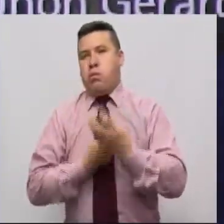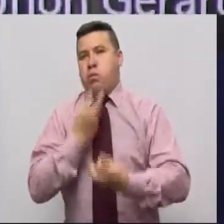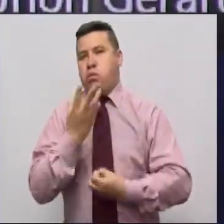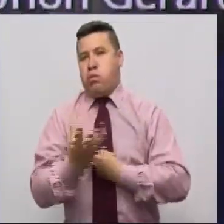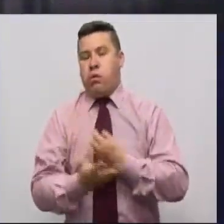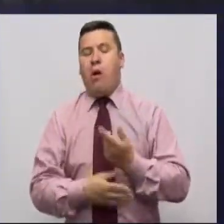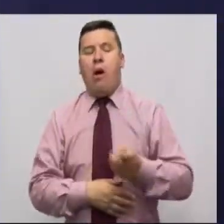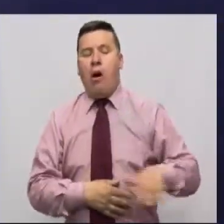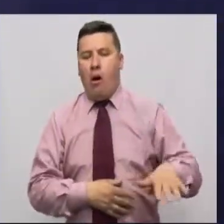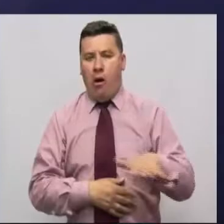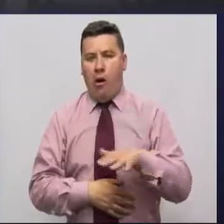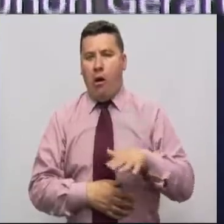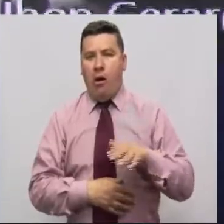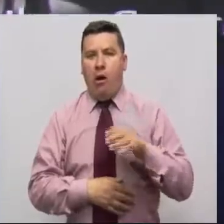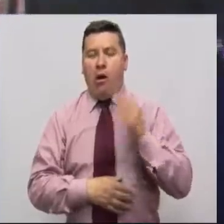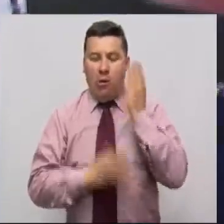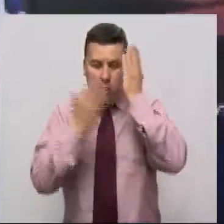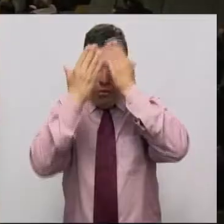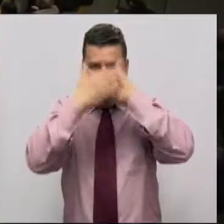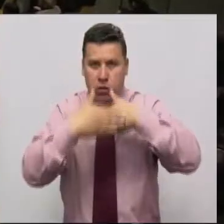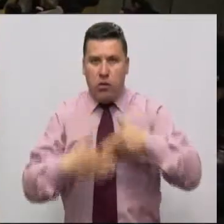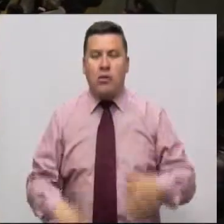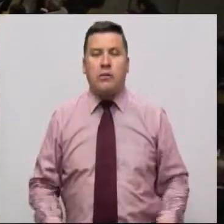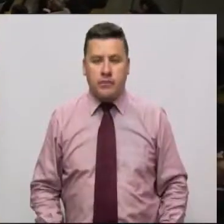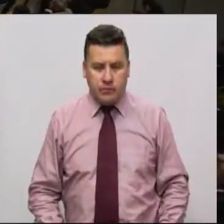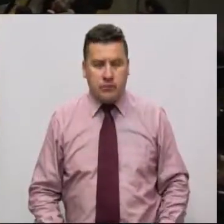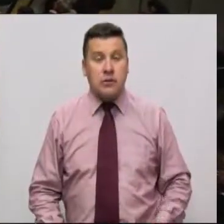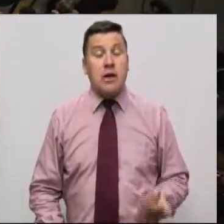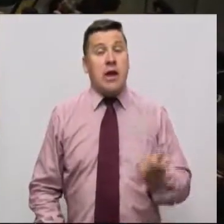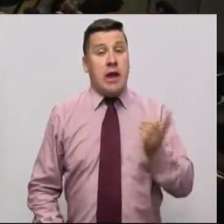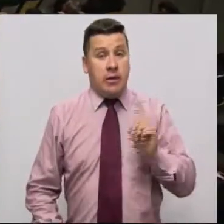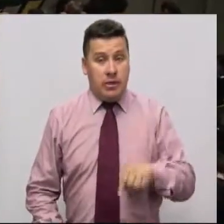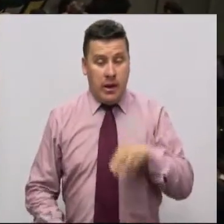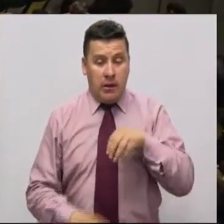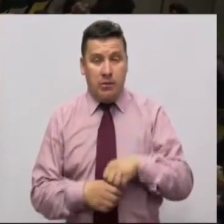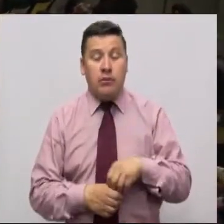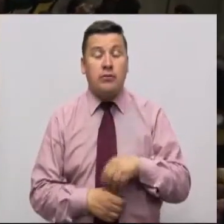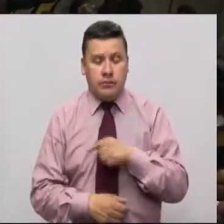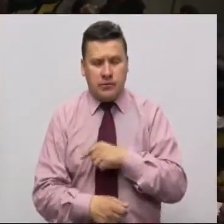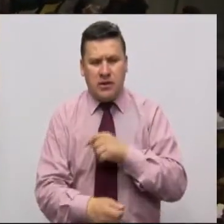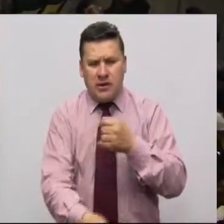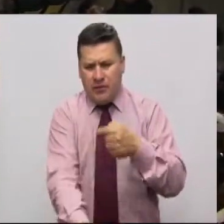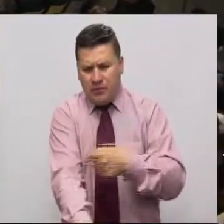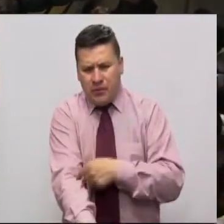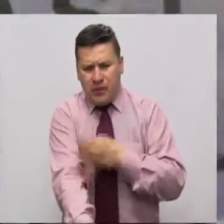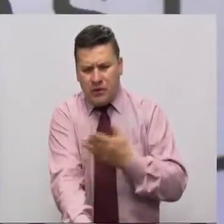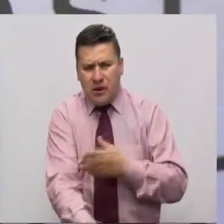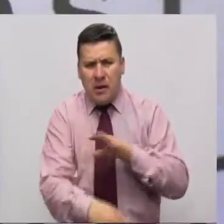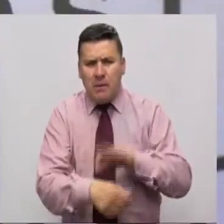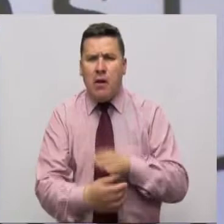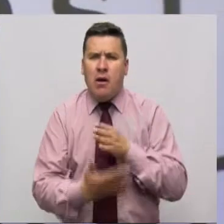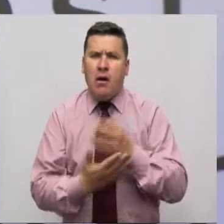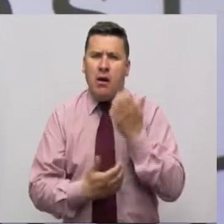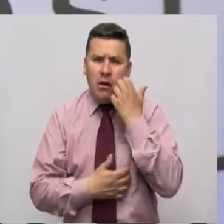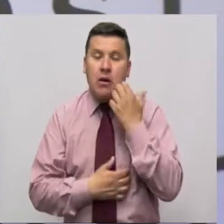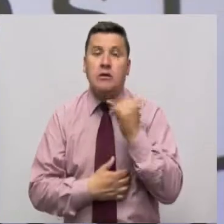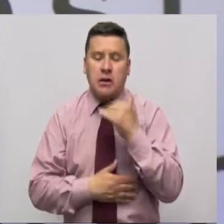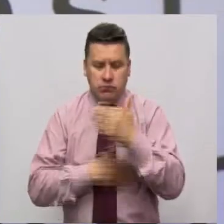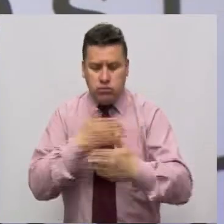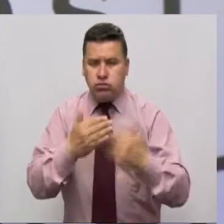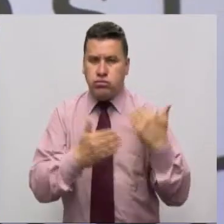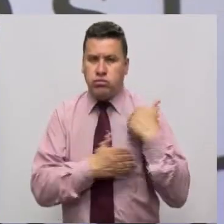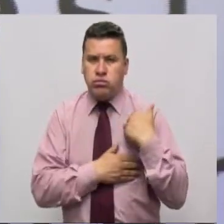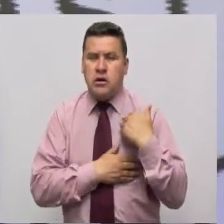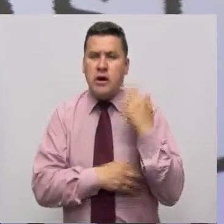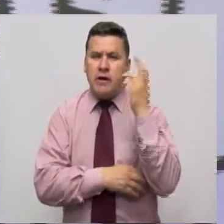el escandaloso cartel de la toga. En los casos del cartel de la hemofilia, estamos adelantando